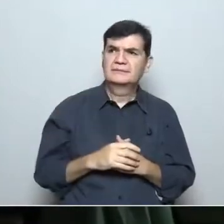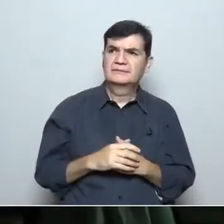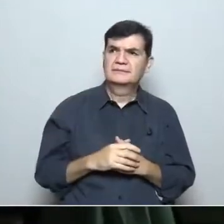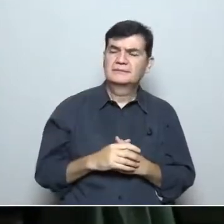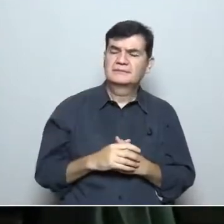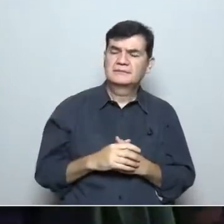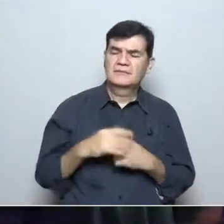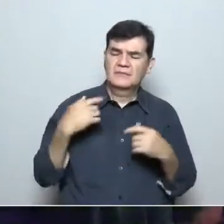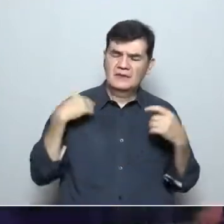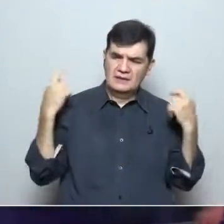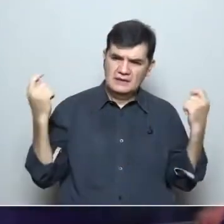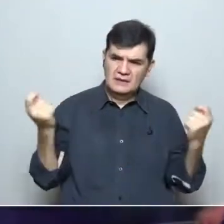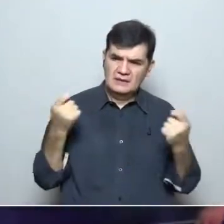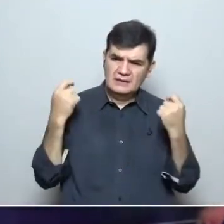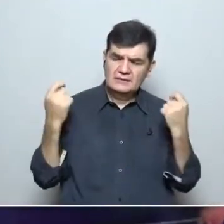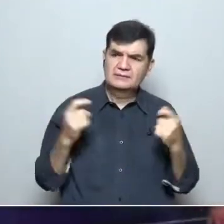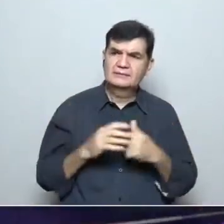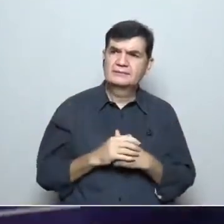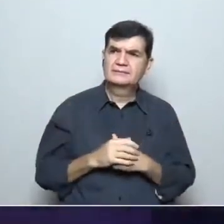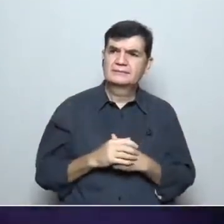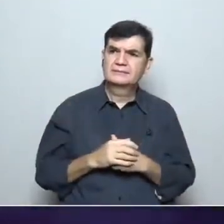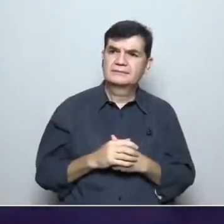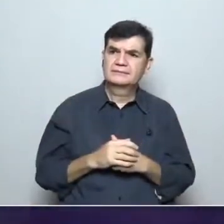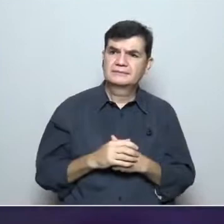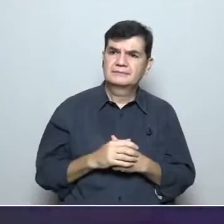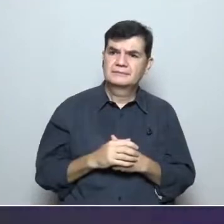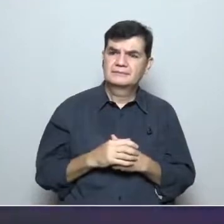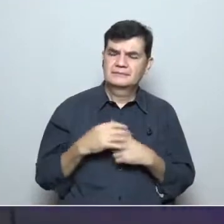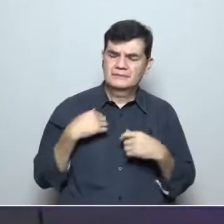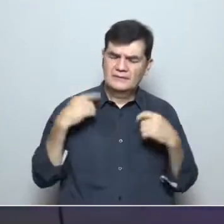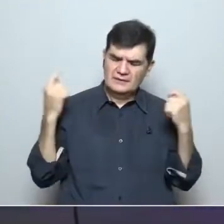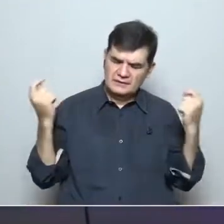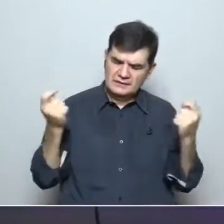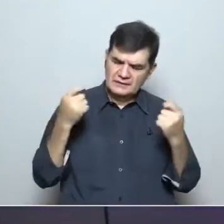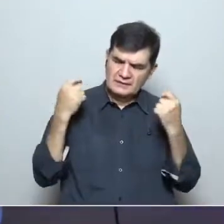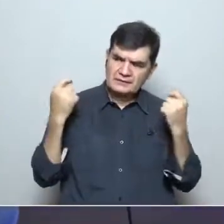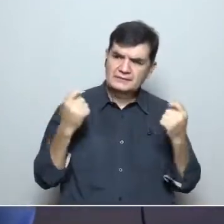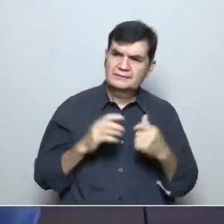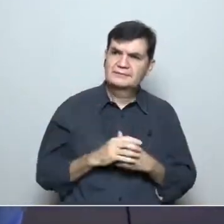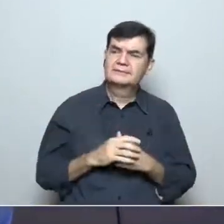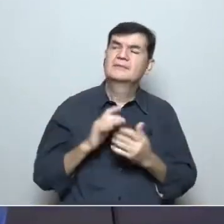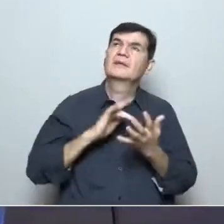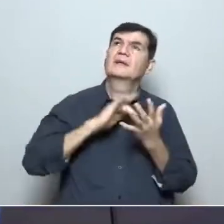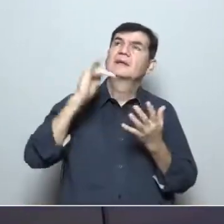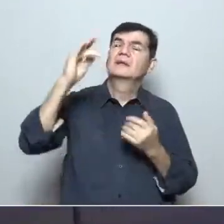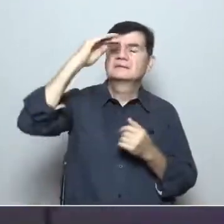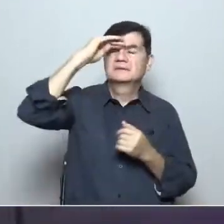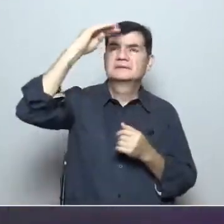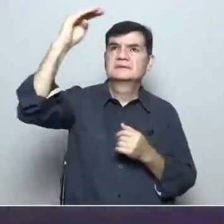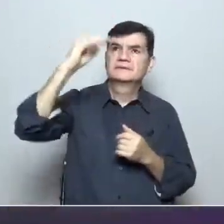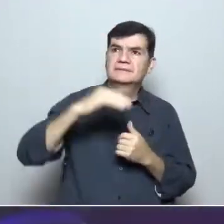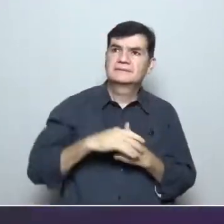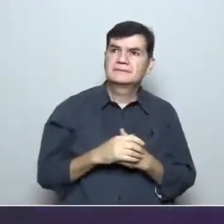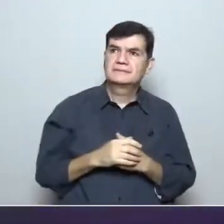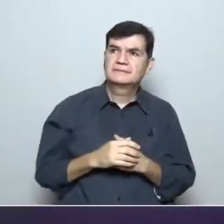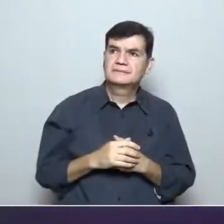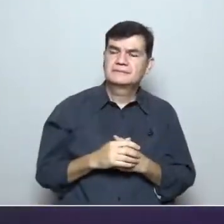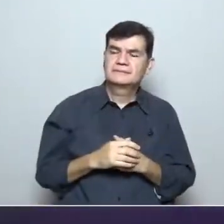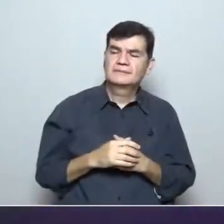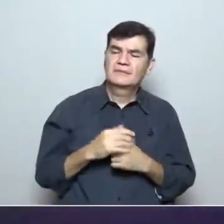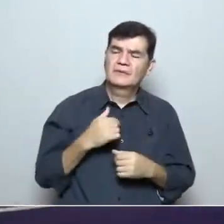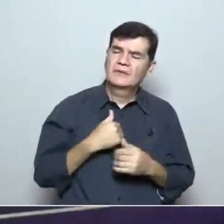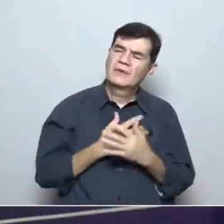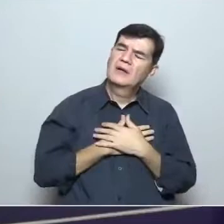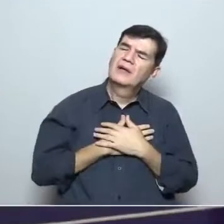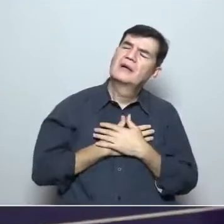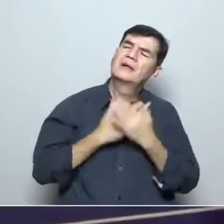vidas. Oh, aleluya. Oh, aleluya. Gracias, Señor. Te